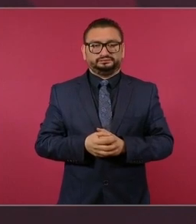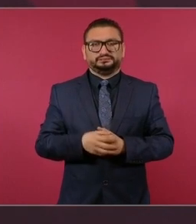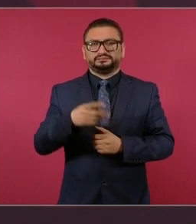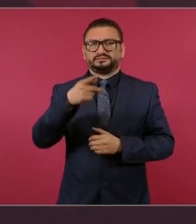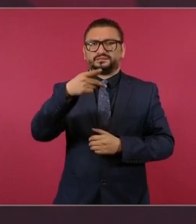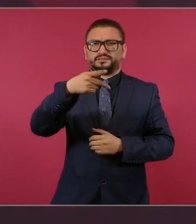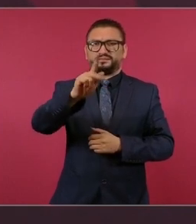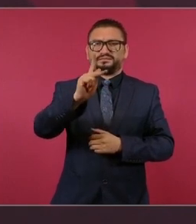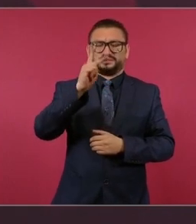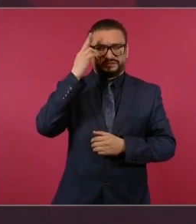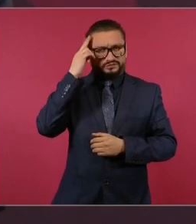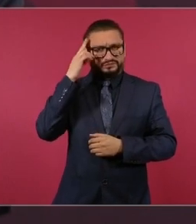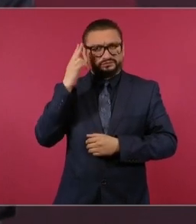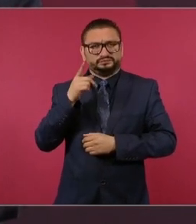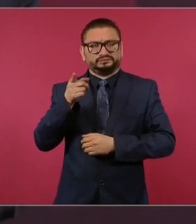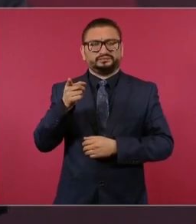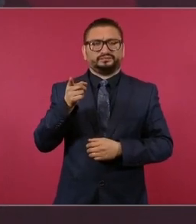Pero Porfirio